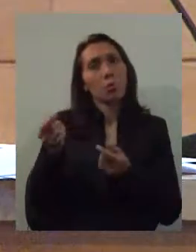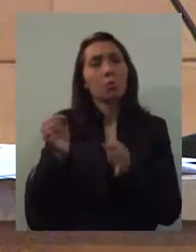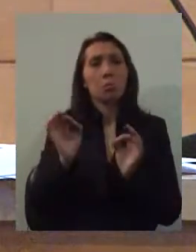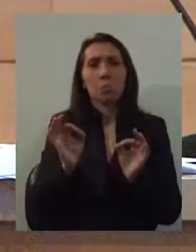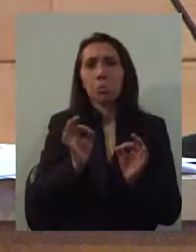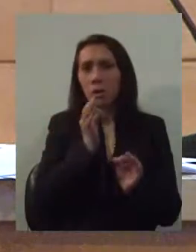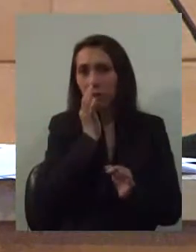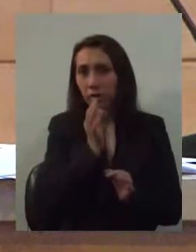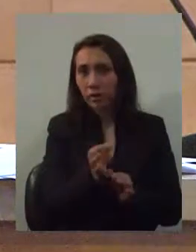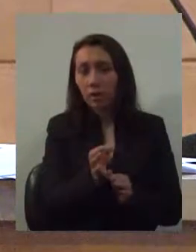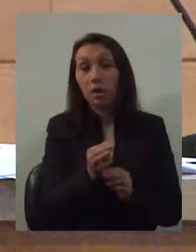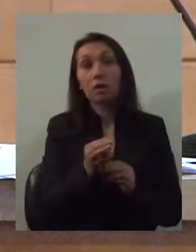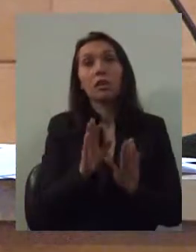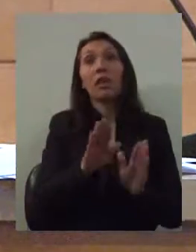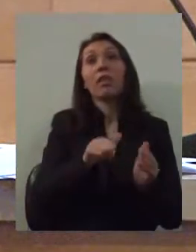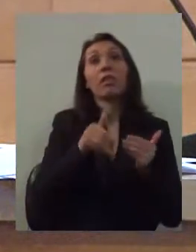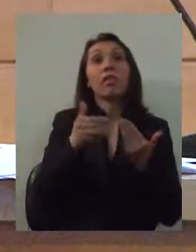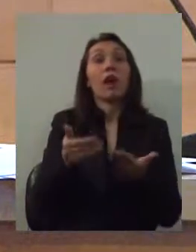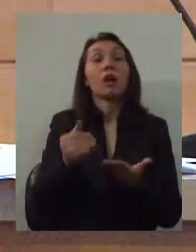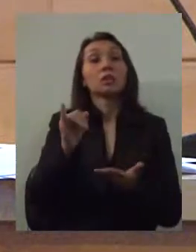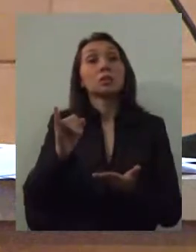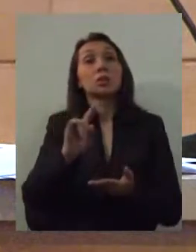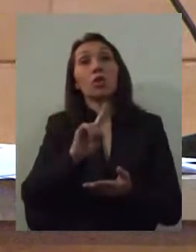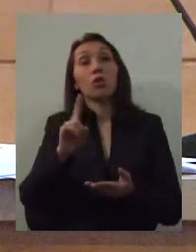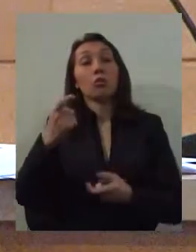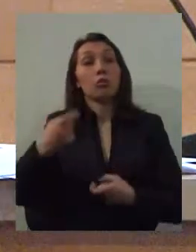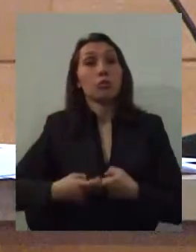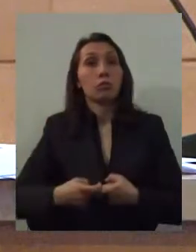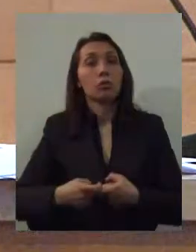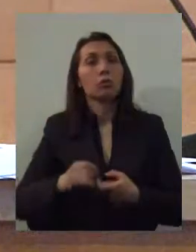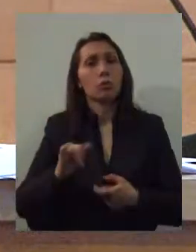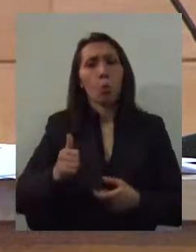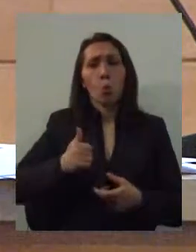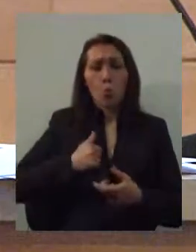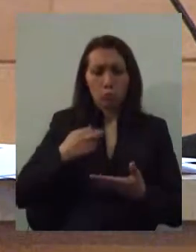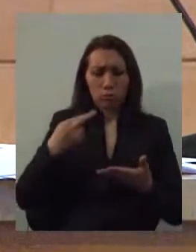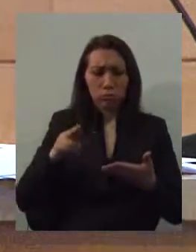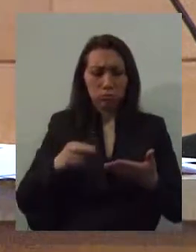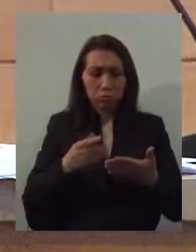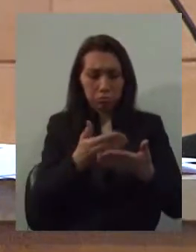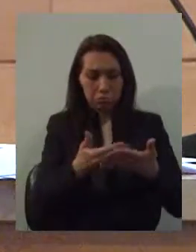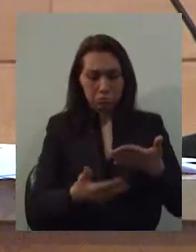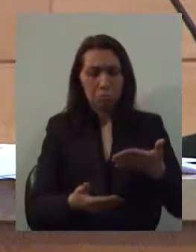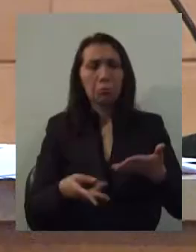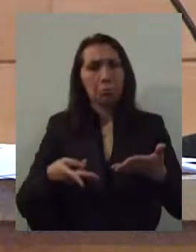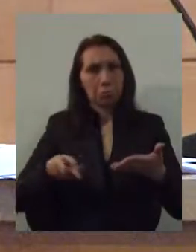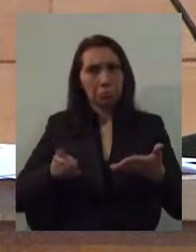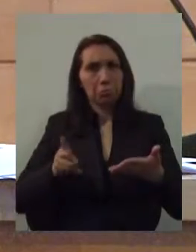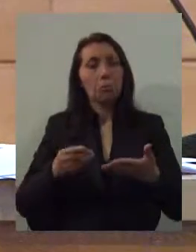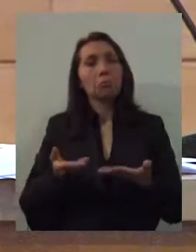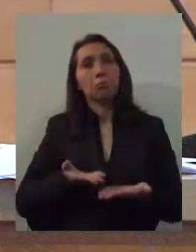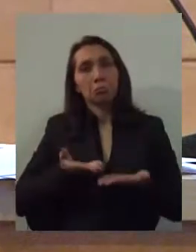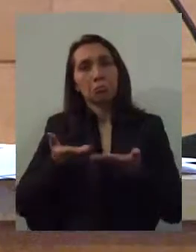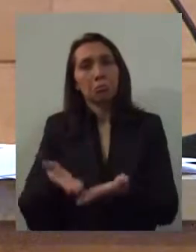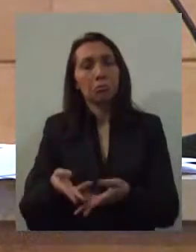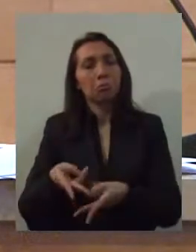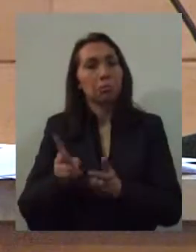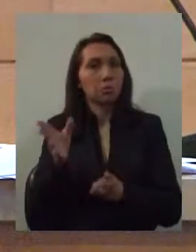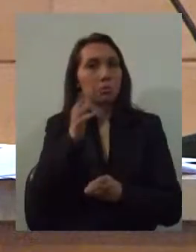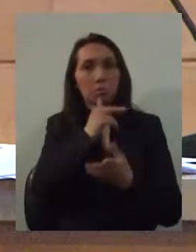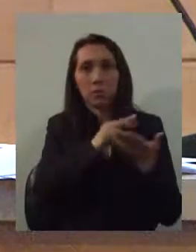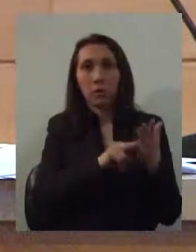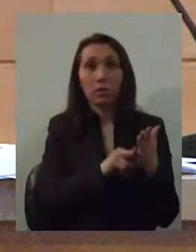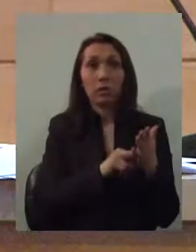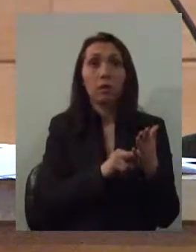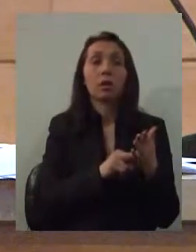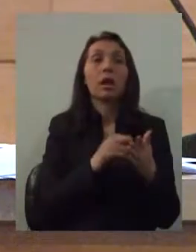corrientes, entre otorgarla y no otorgarla, si están cumplidos los requisitos, yo soy proclive a concederla. Vale para